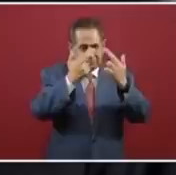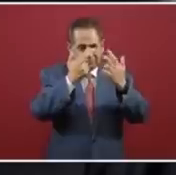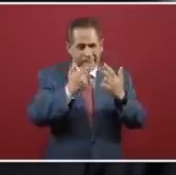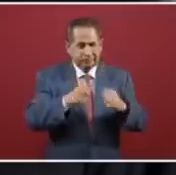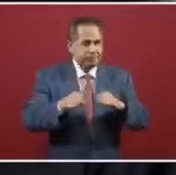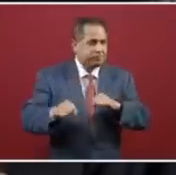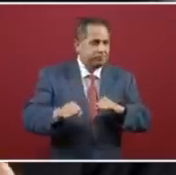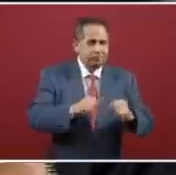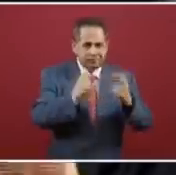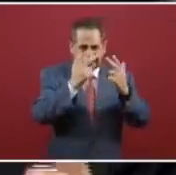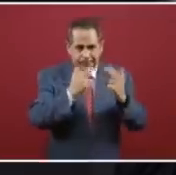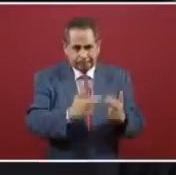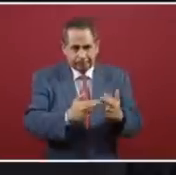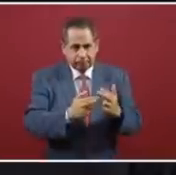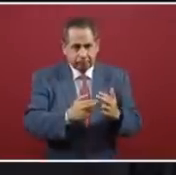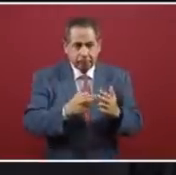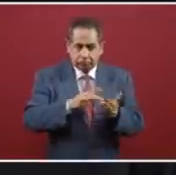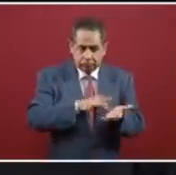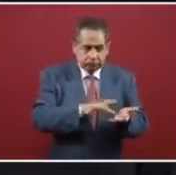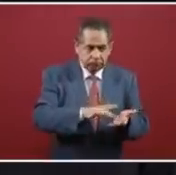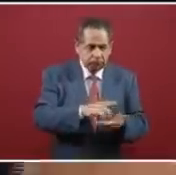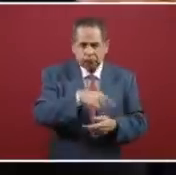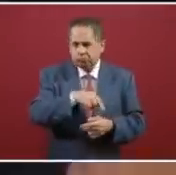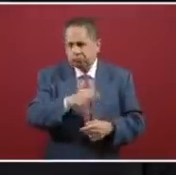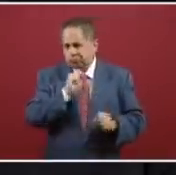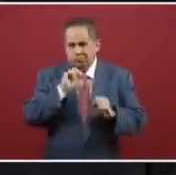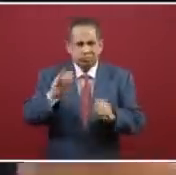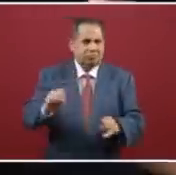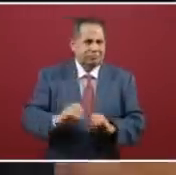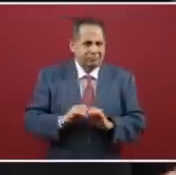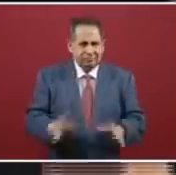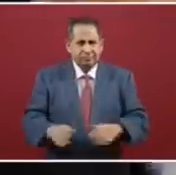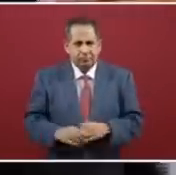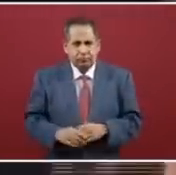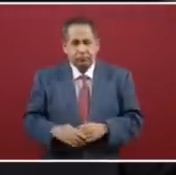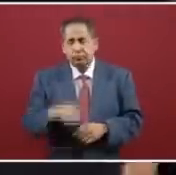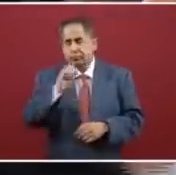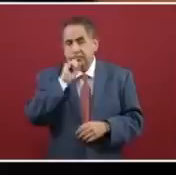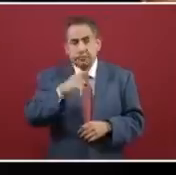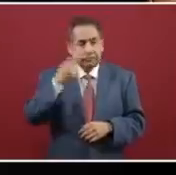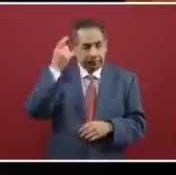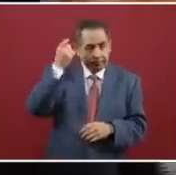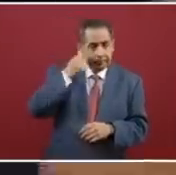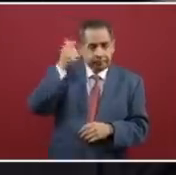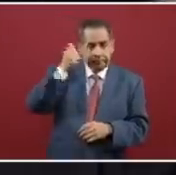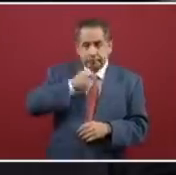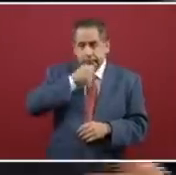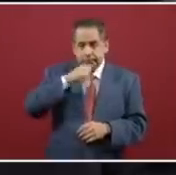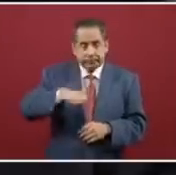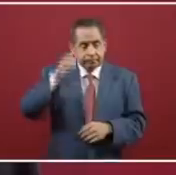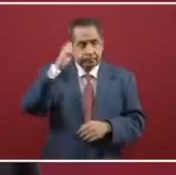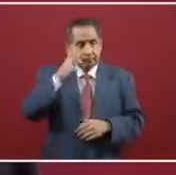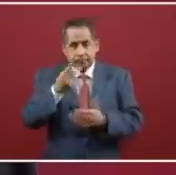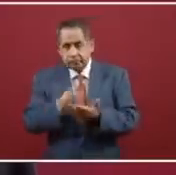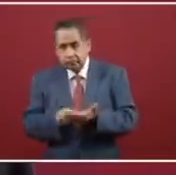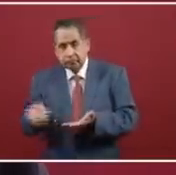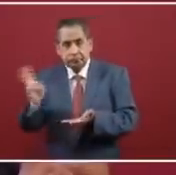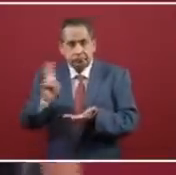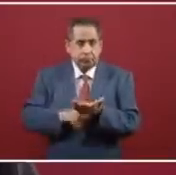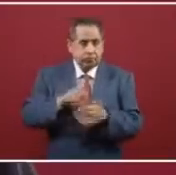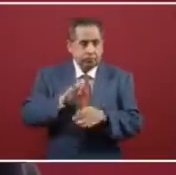sismos como no van a estar de acuerdo que se aumente al doble la pensión para los adultos mayores